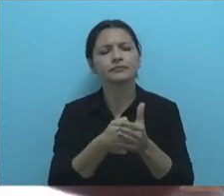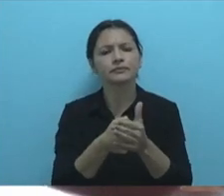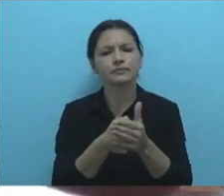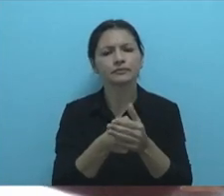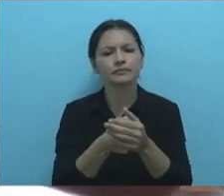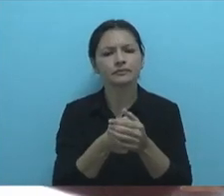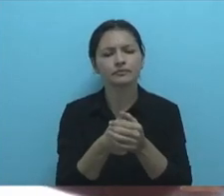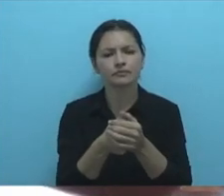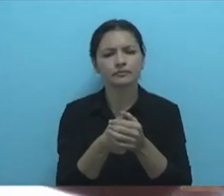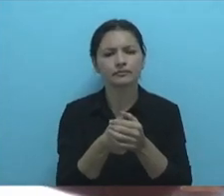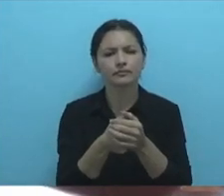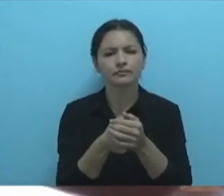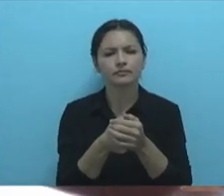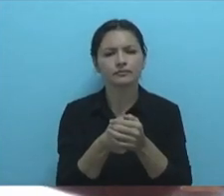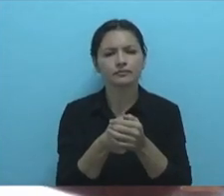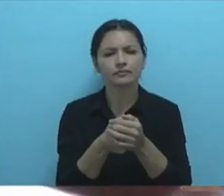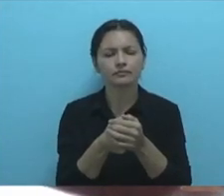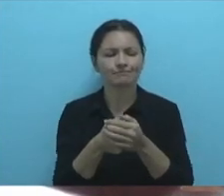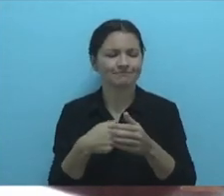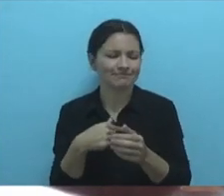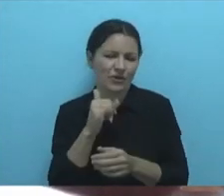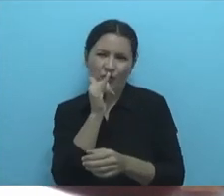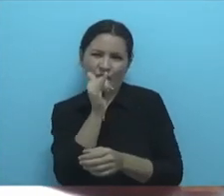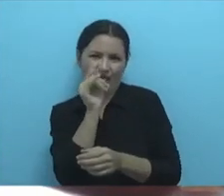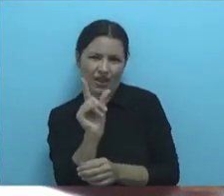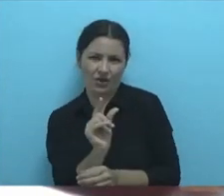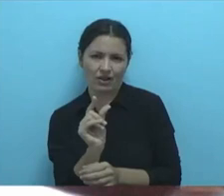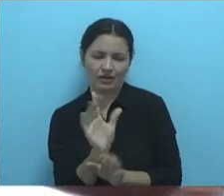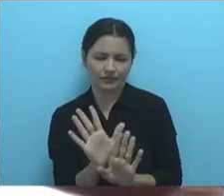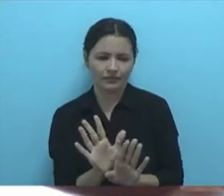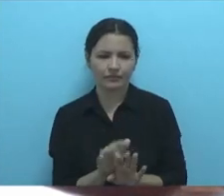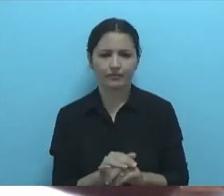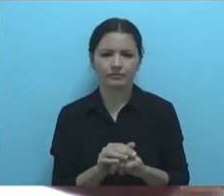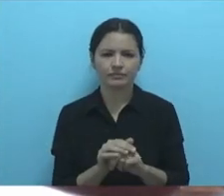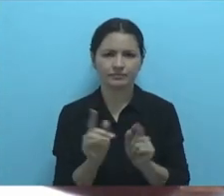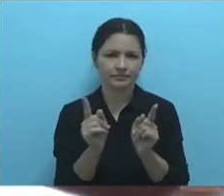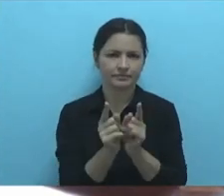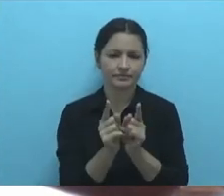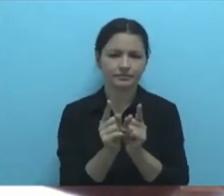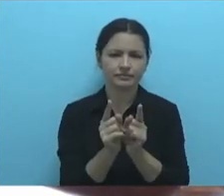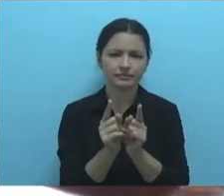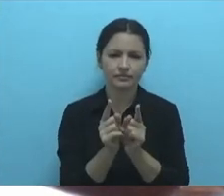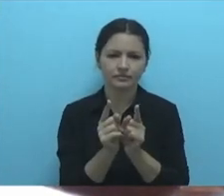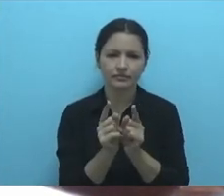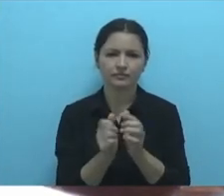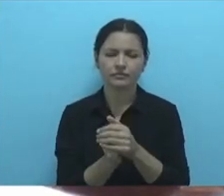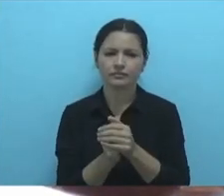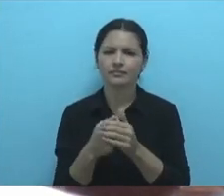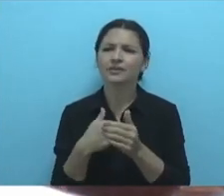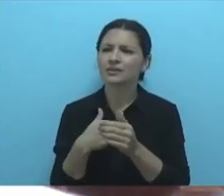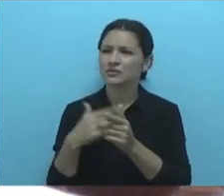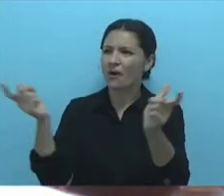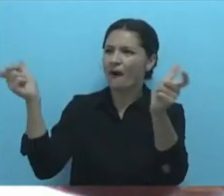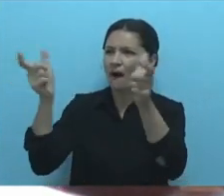que no están quiero contar una anécdota una pequeña anécdota que en realidad grafica lo que ha pasado Yo también tengo una reunión con